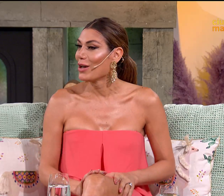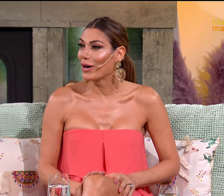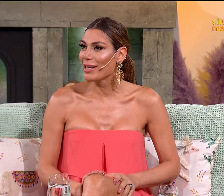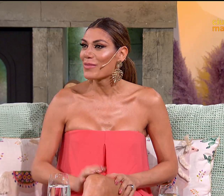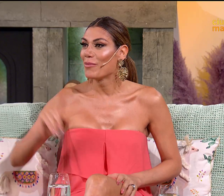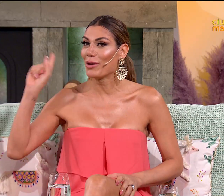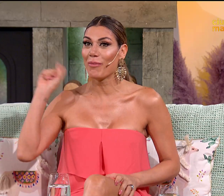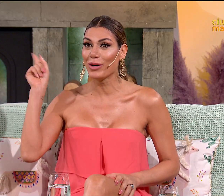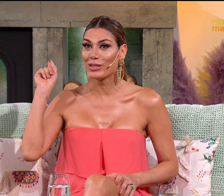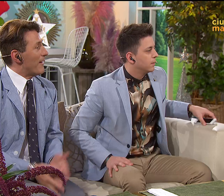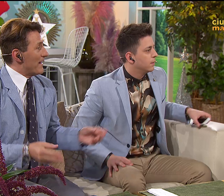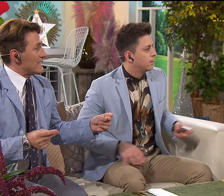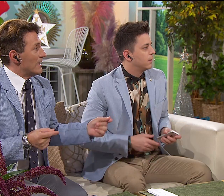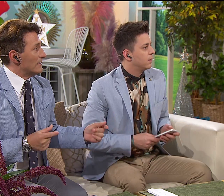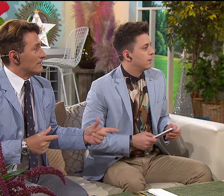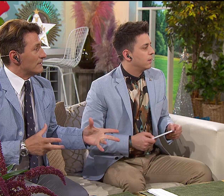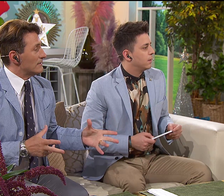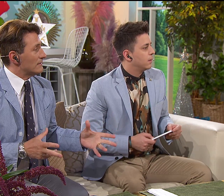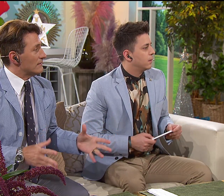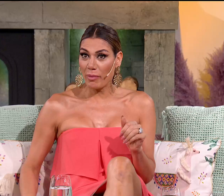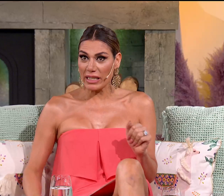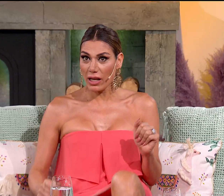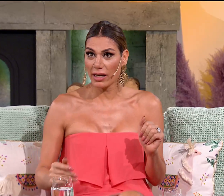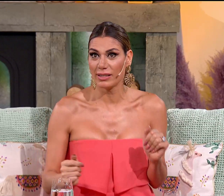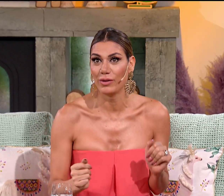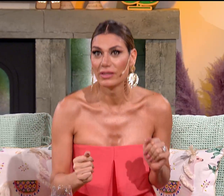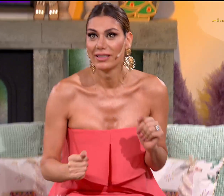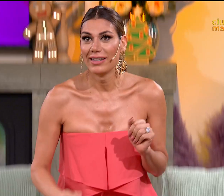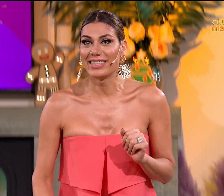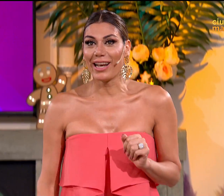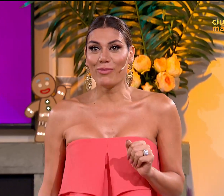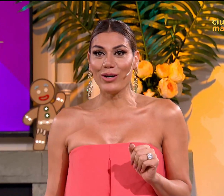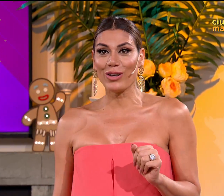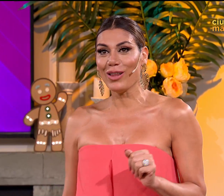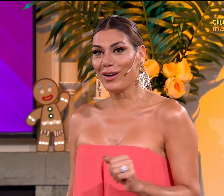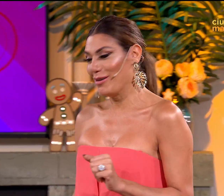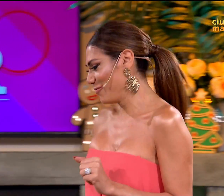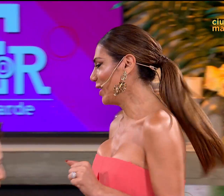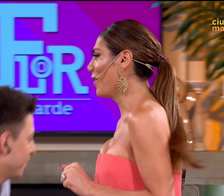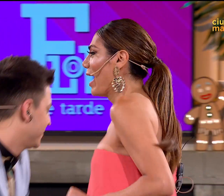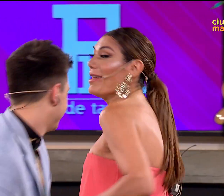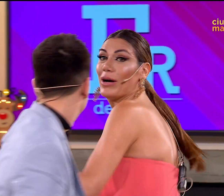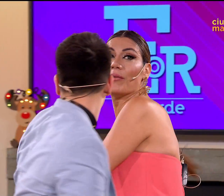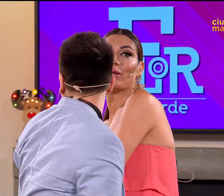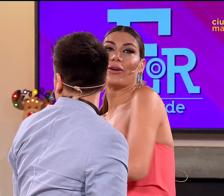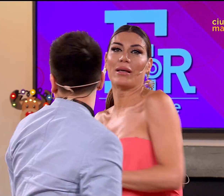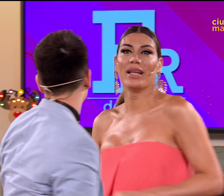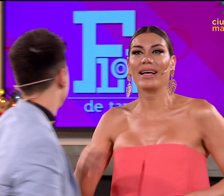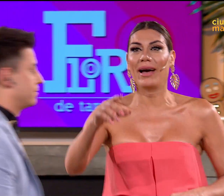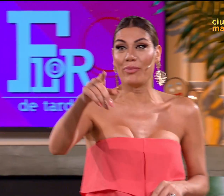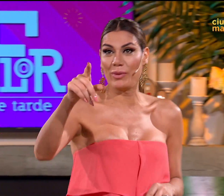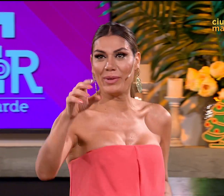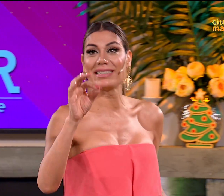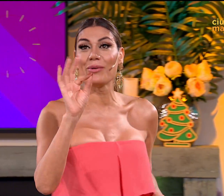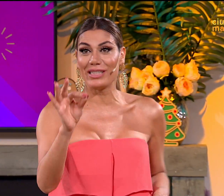importante. ¿Ok? Sí. Bueno, vamos. ¿Vamos para allá? ¿Sí? ¿Vamos a tomarnos mate ahora? ¿Qué hacemos? ¿No? ¿Para chapar un poco de todo? Bueno. Ah, no, hagamos una cosa, mira.